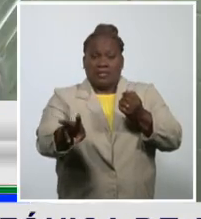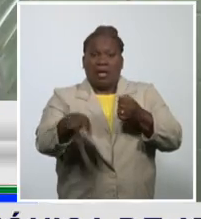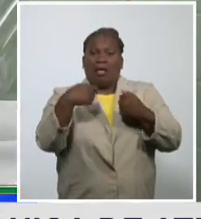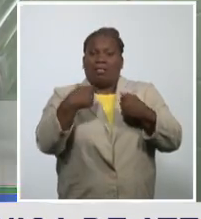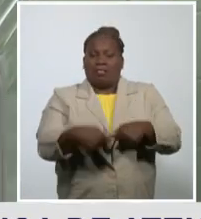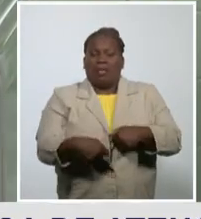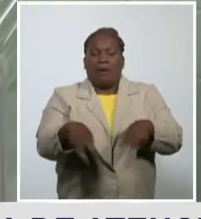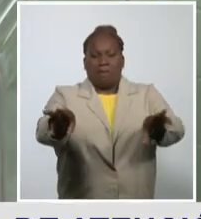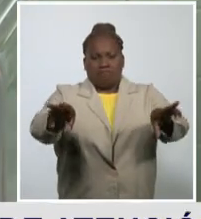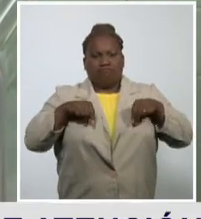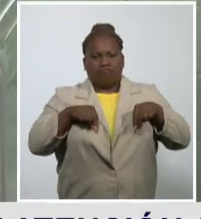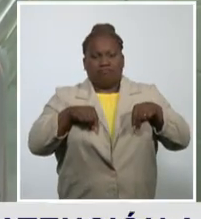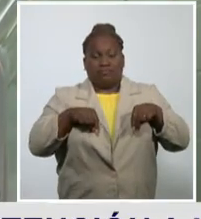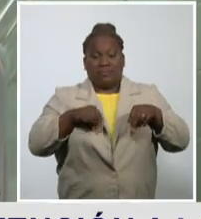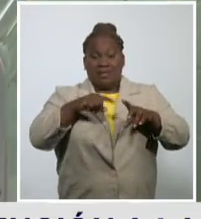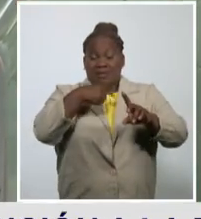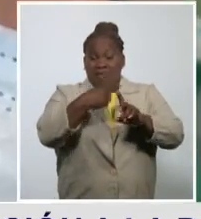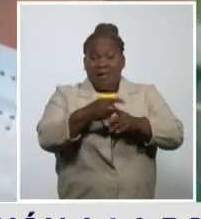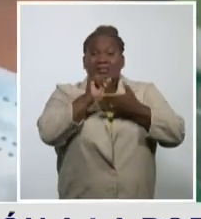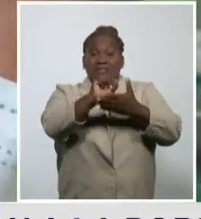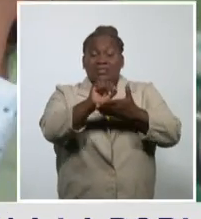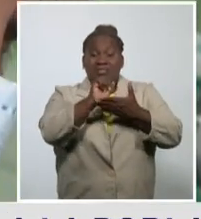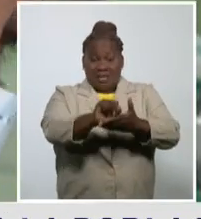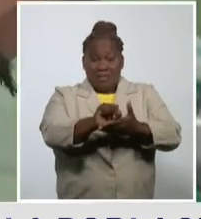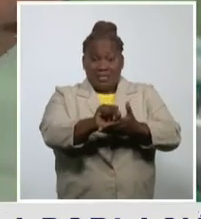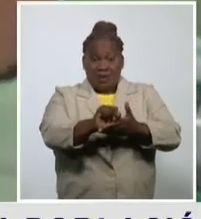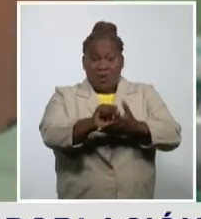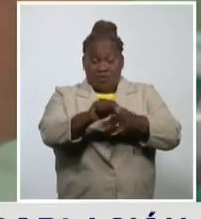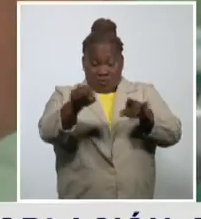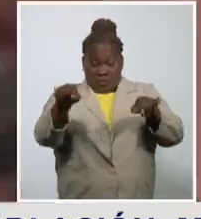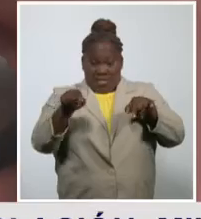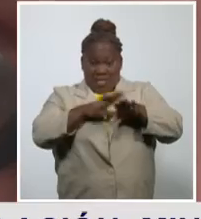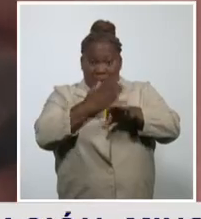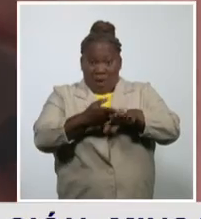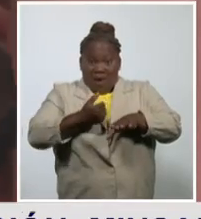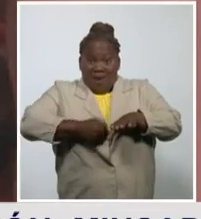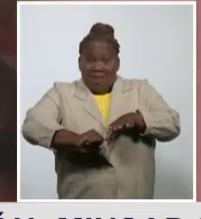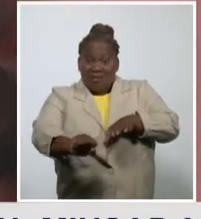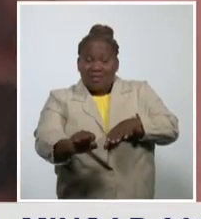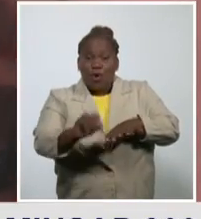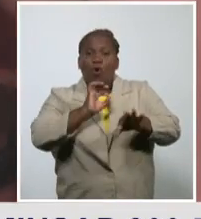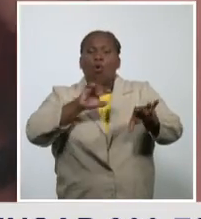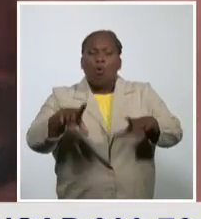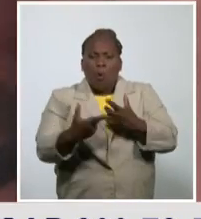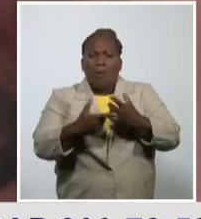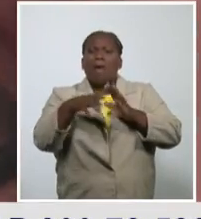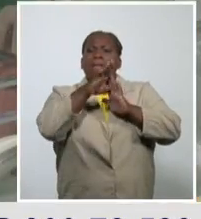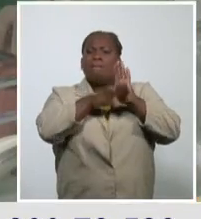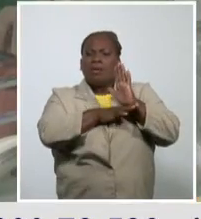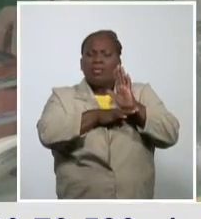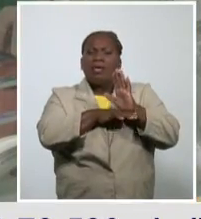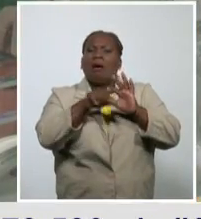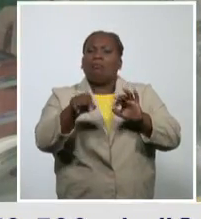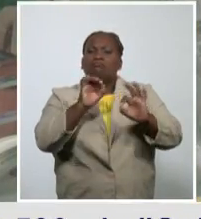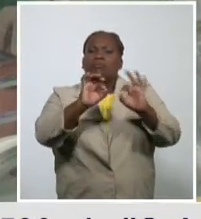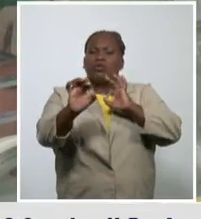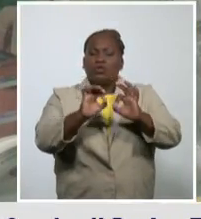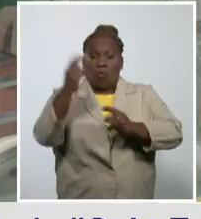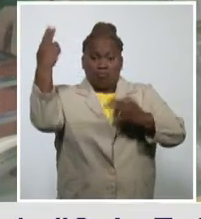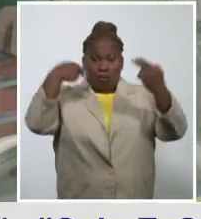asumir. Además, en el servicio de neonatología se cumplen las medidas de protección orientadas por el Ministerio de